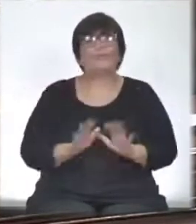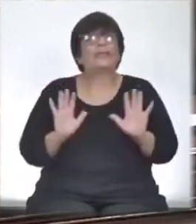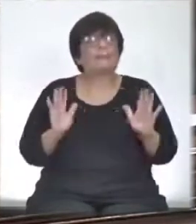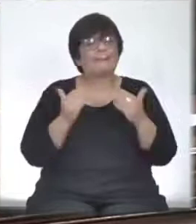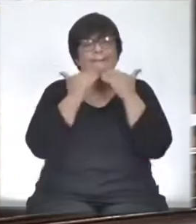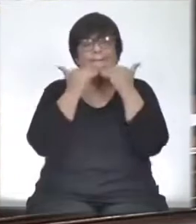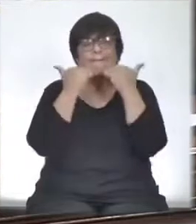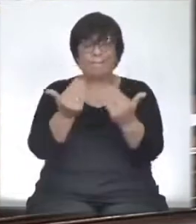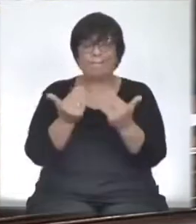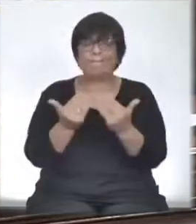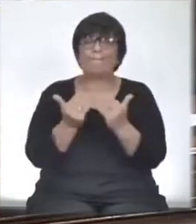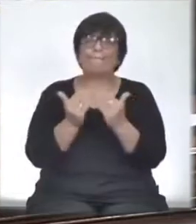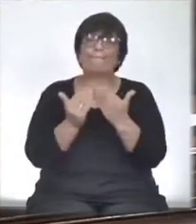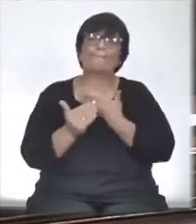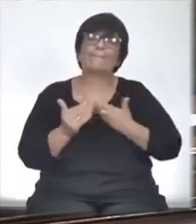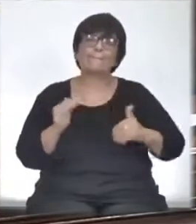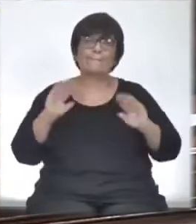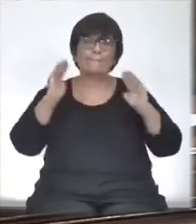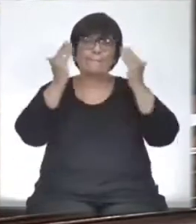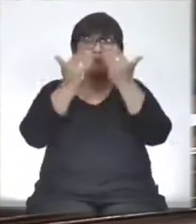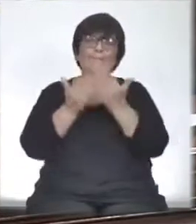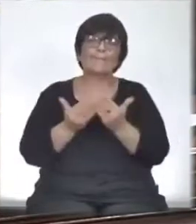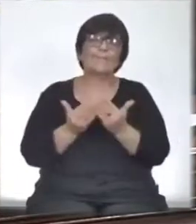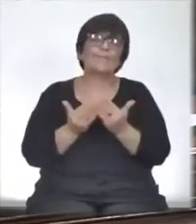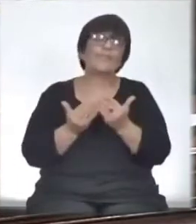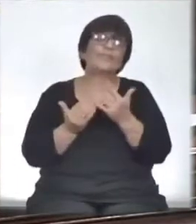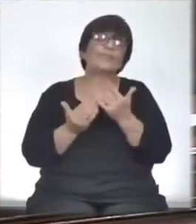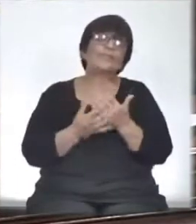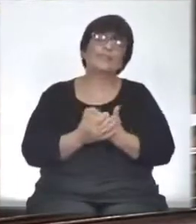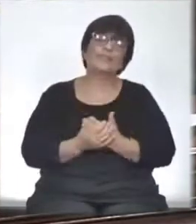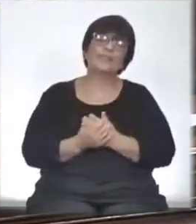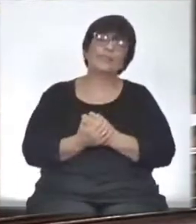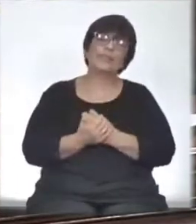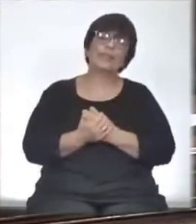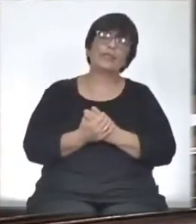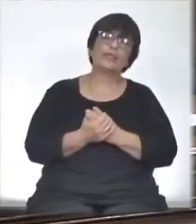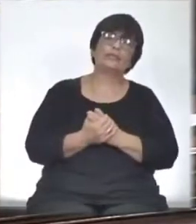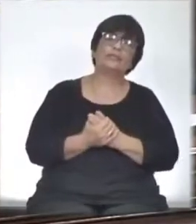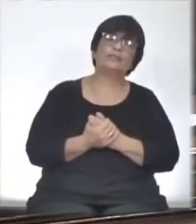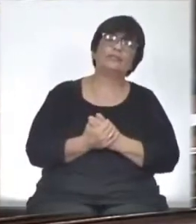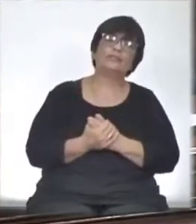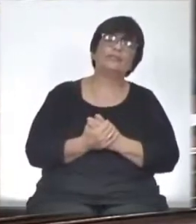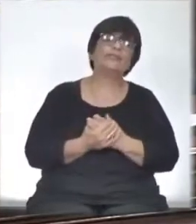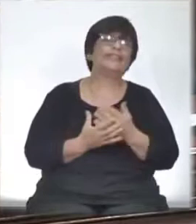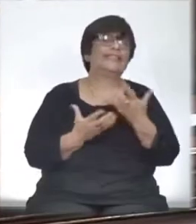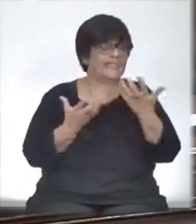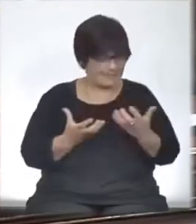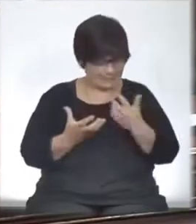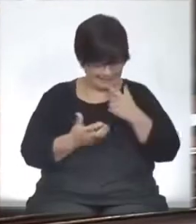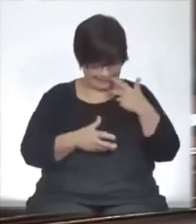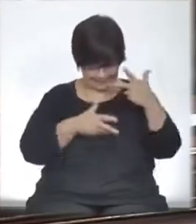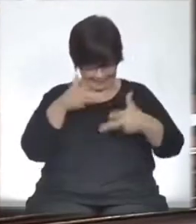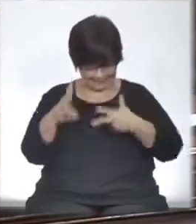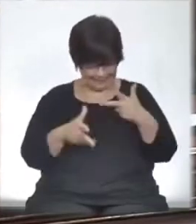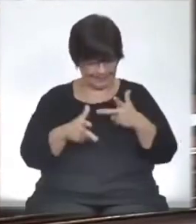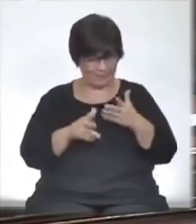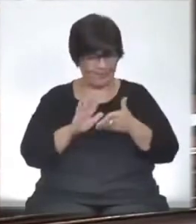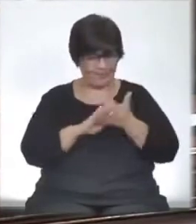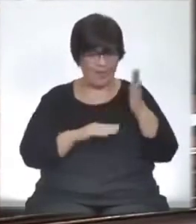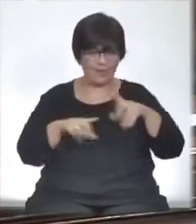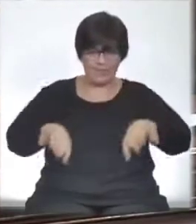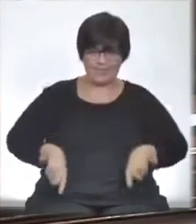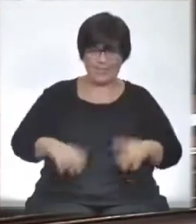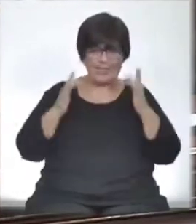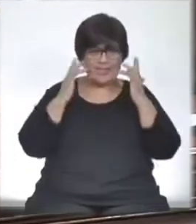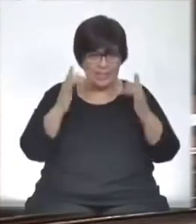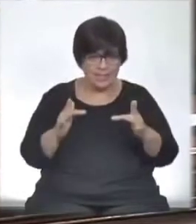le agradezco, señora Presidente, y querría que mis palabras pasaran al Ministerio de Cultura, a la Suprema